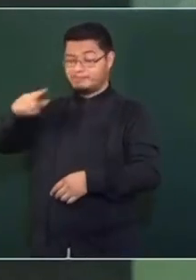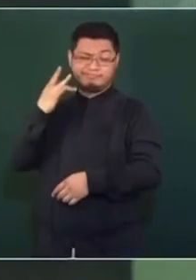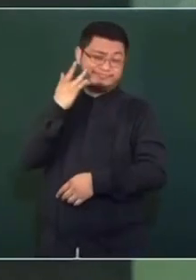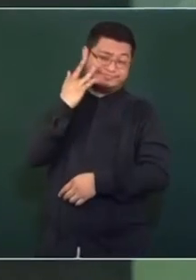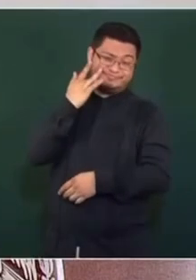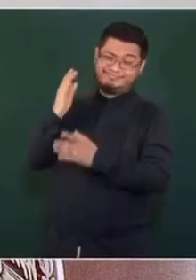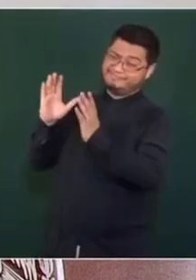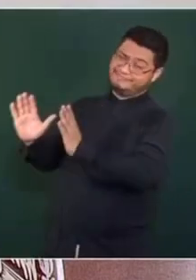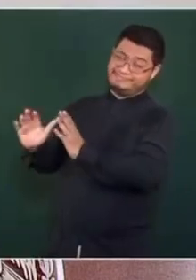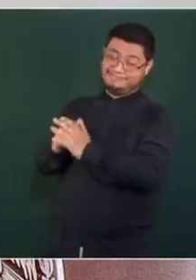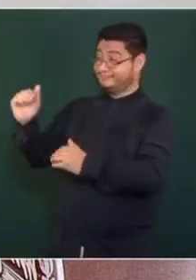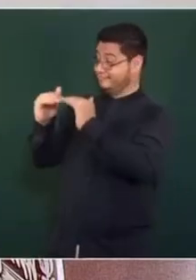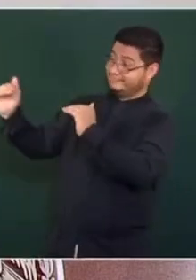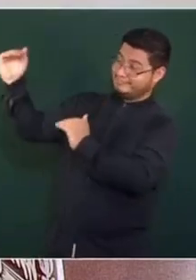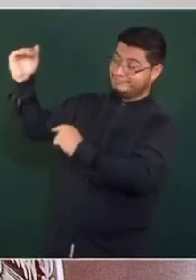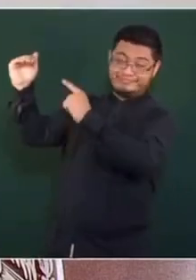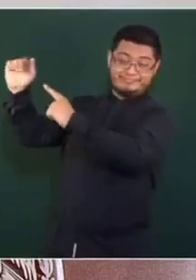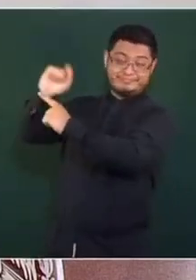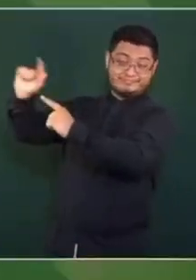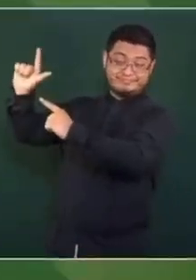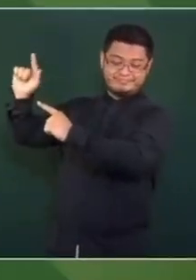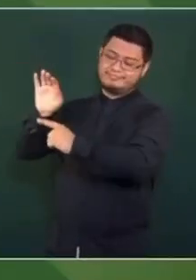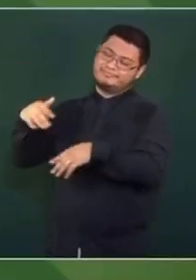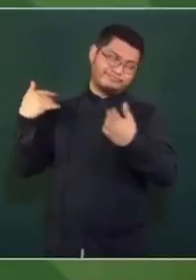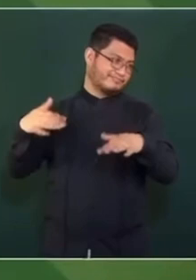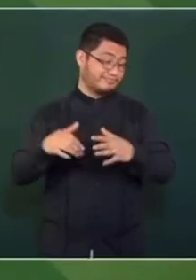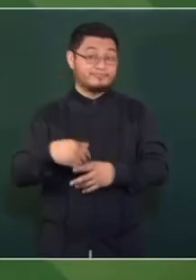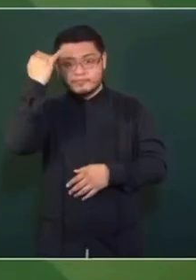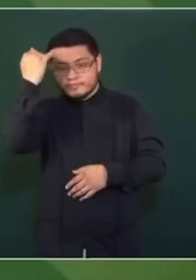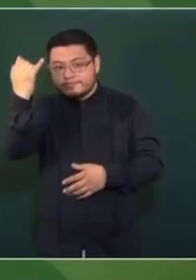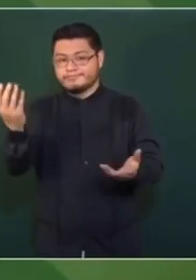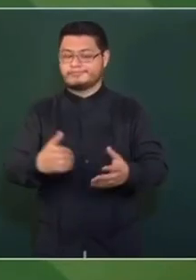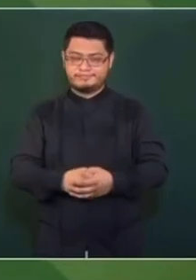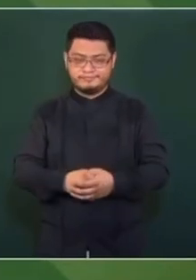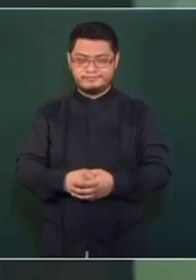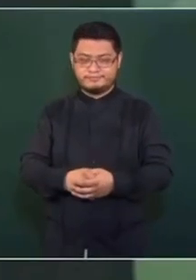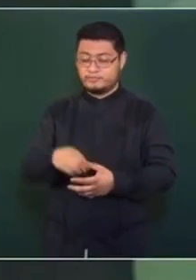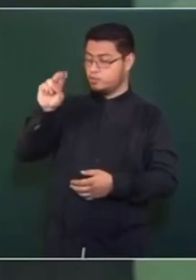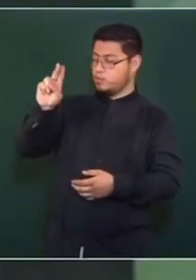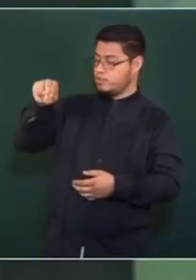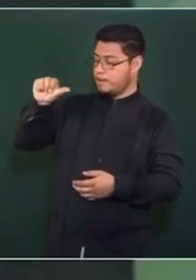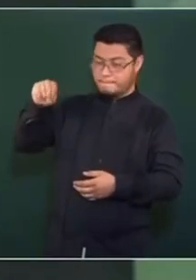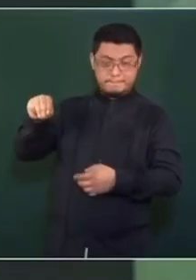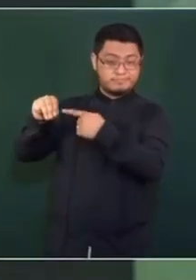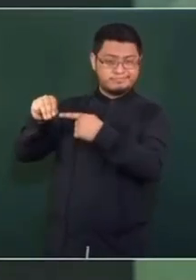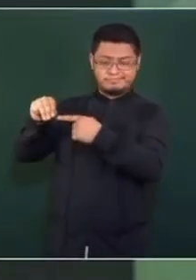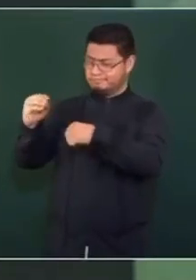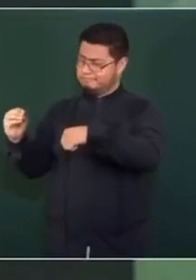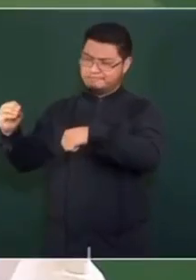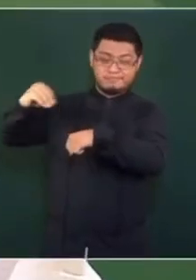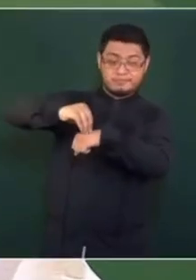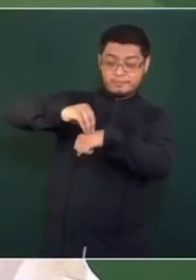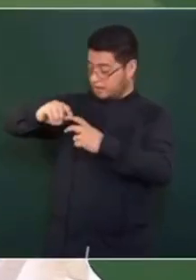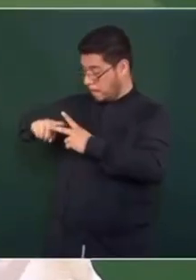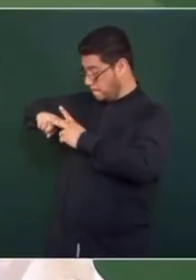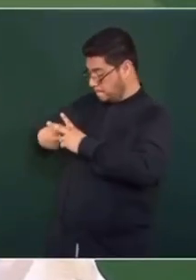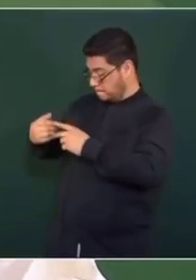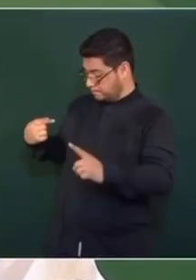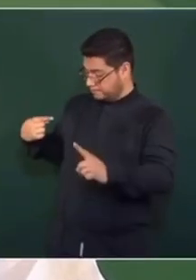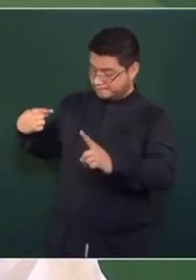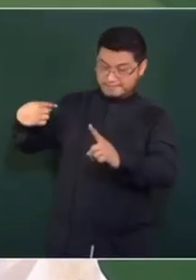los de arriba. Imagínense la UNAM aplicando desde el inicio